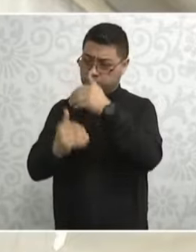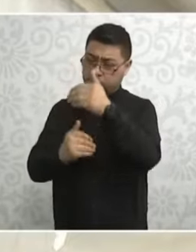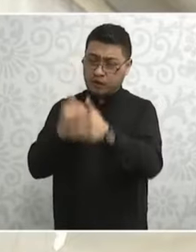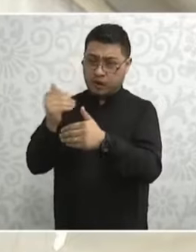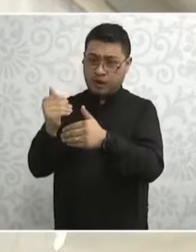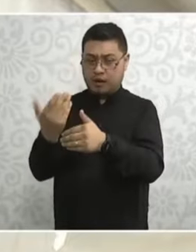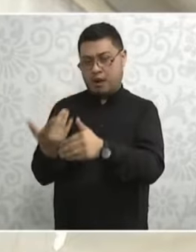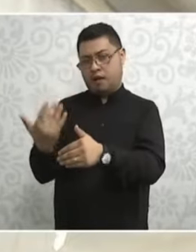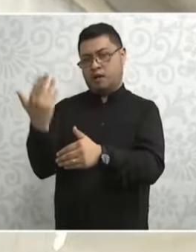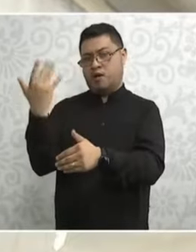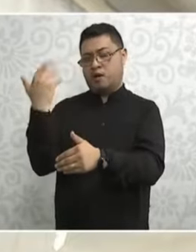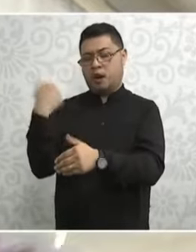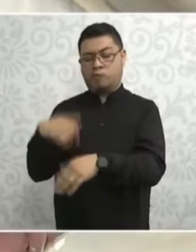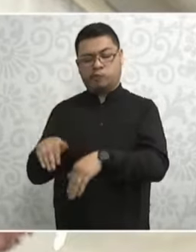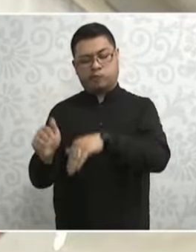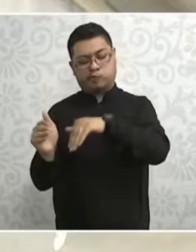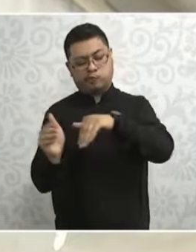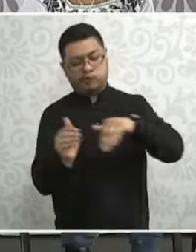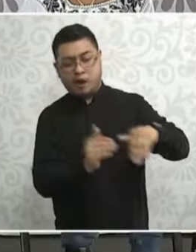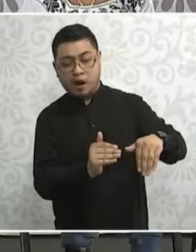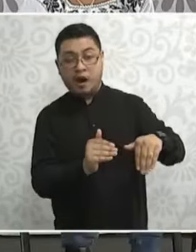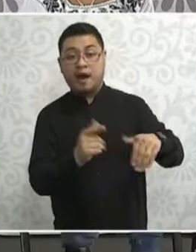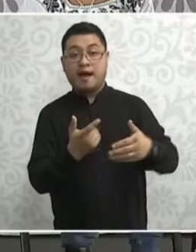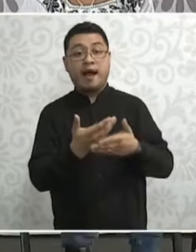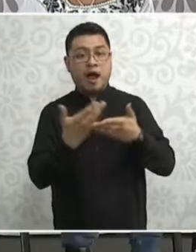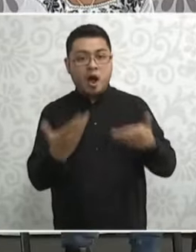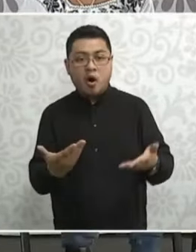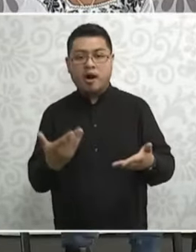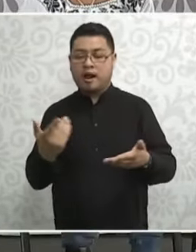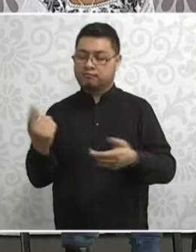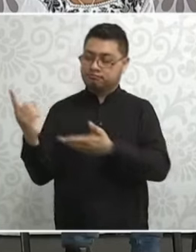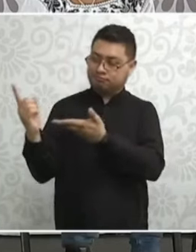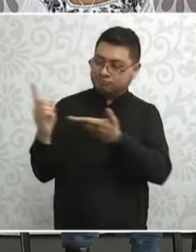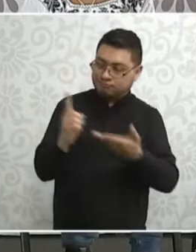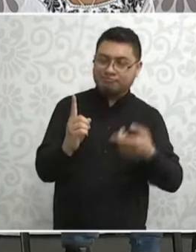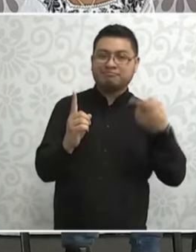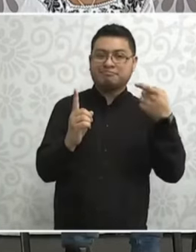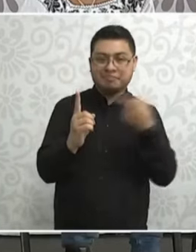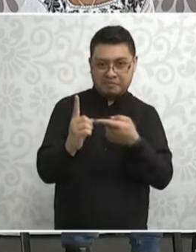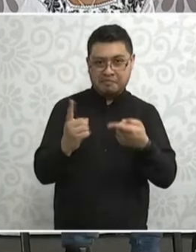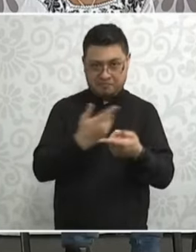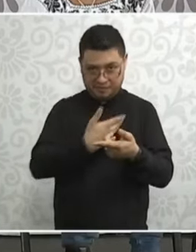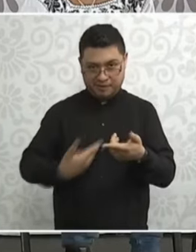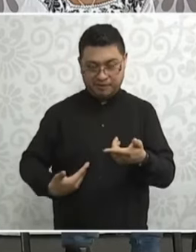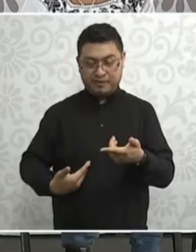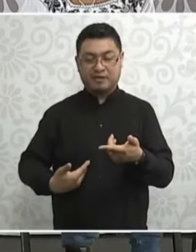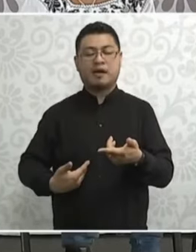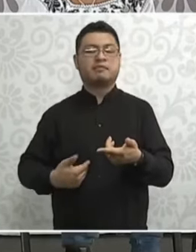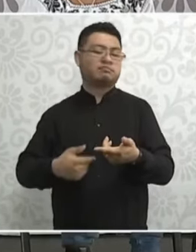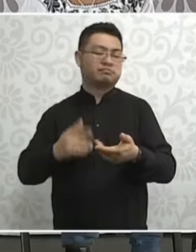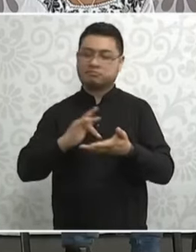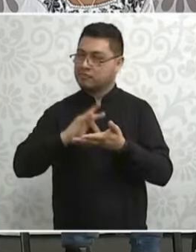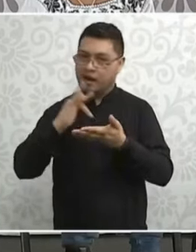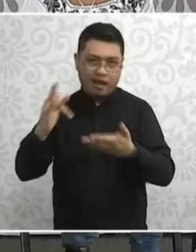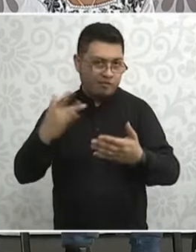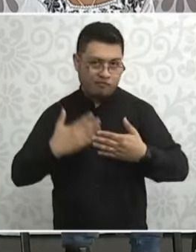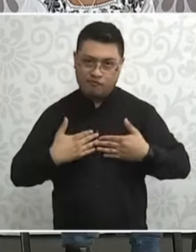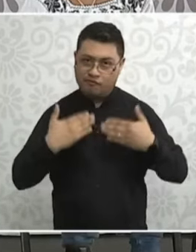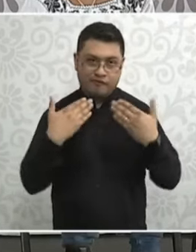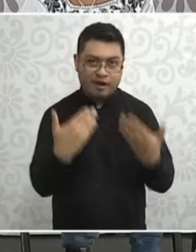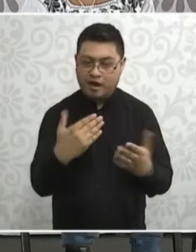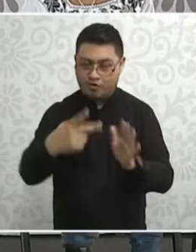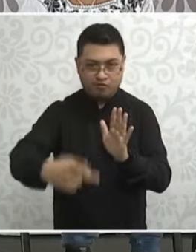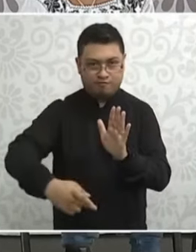adormecido. Gracias, Claudia, por esta confianza que nos das, pero quiero decirte